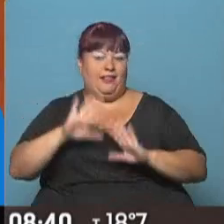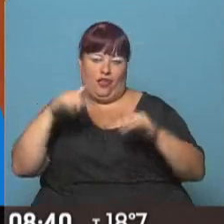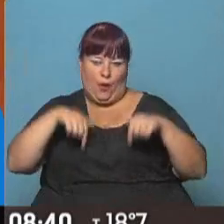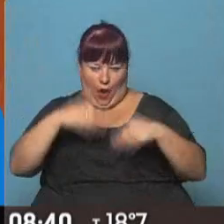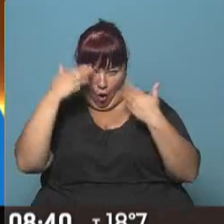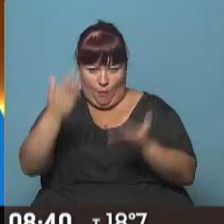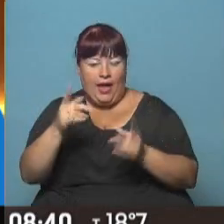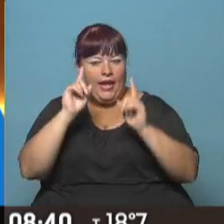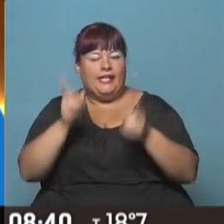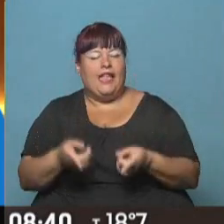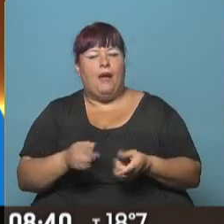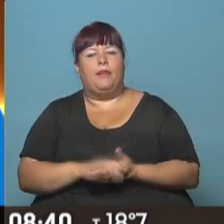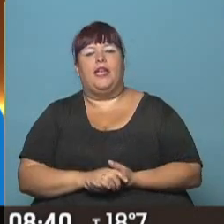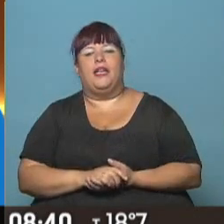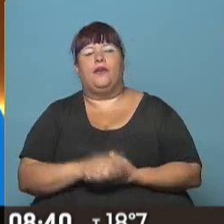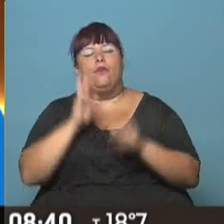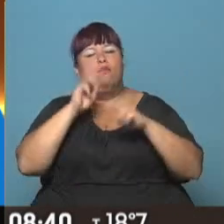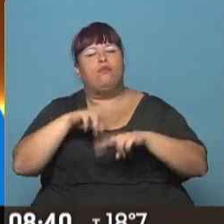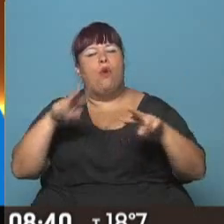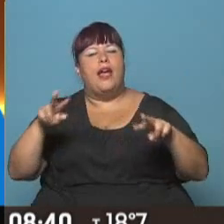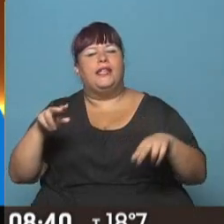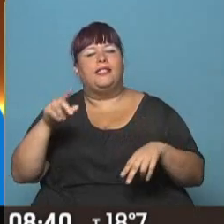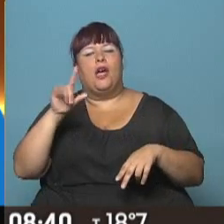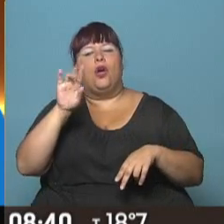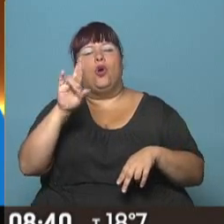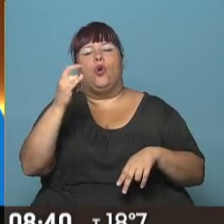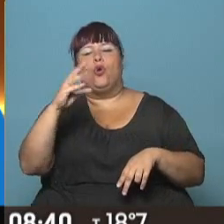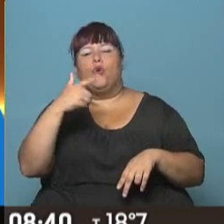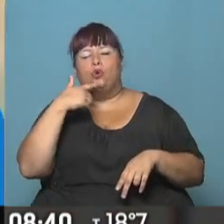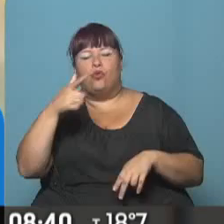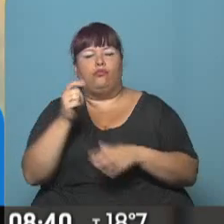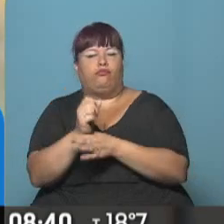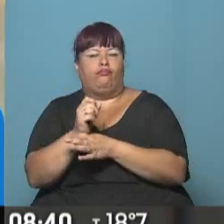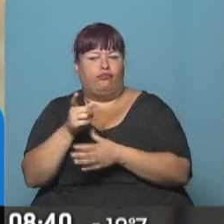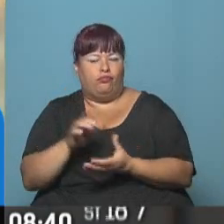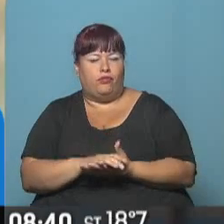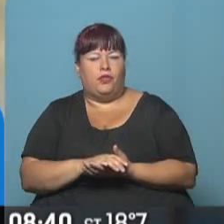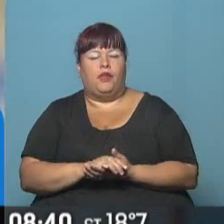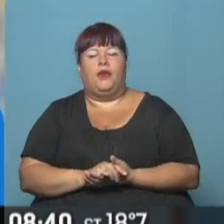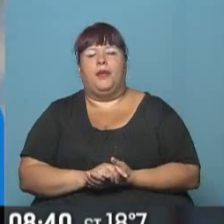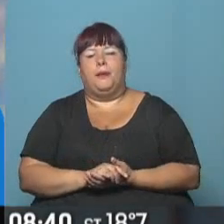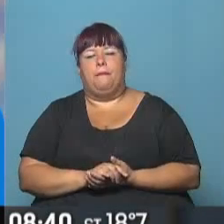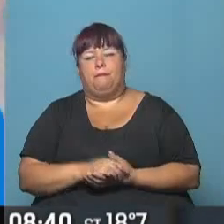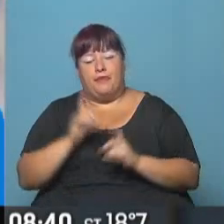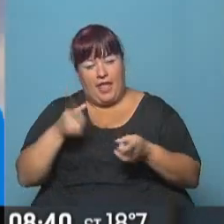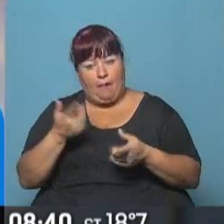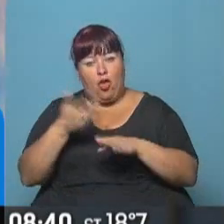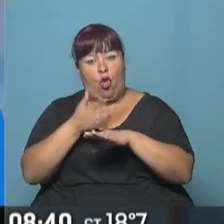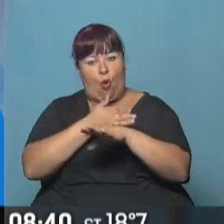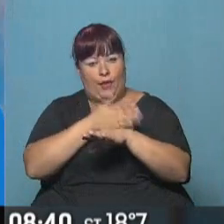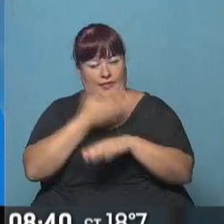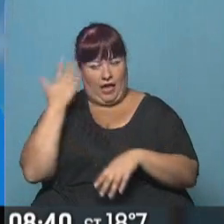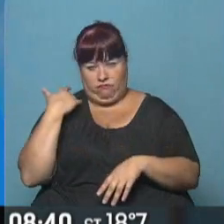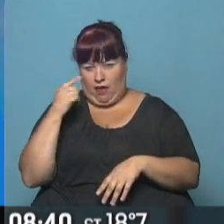hacer. Y vamos a hacer también una muestra de Guillermo Roux, del maestro Guillermo Roux. Del cual se estrenó un